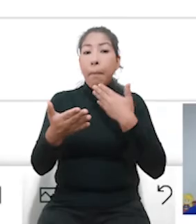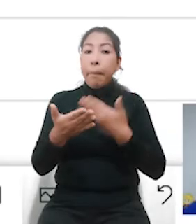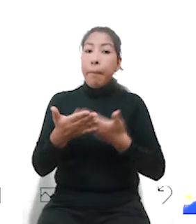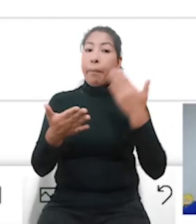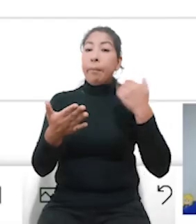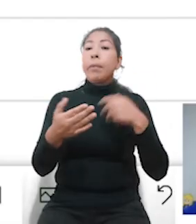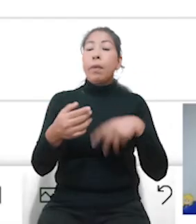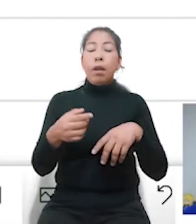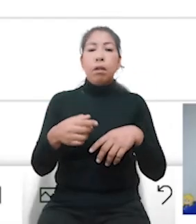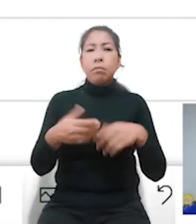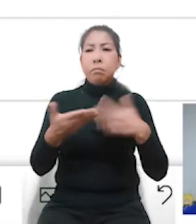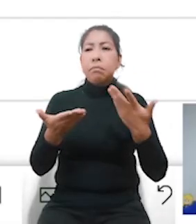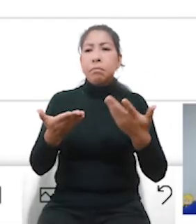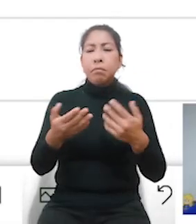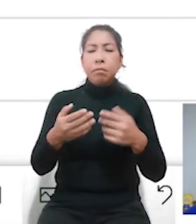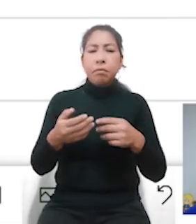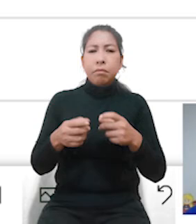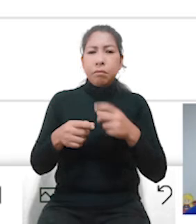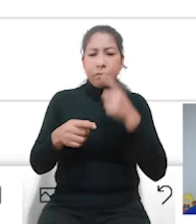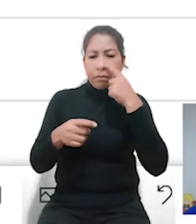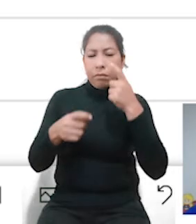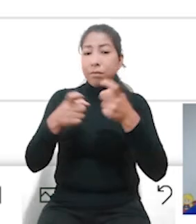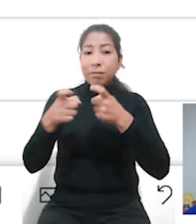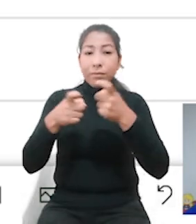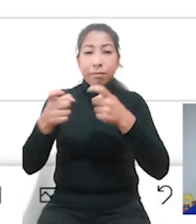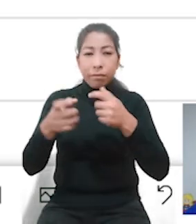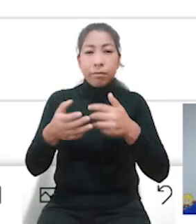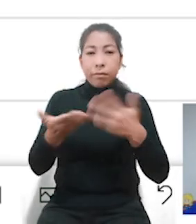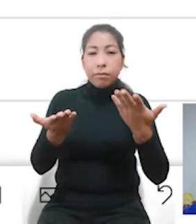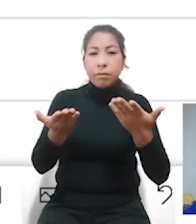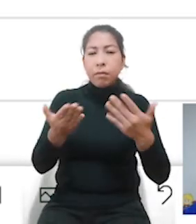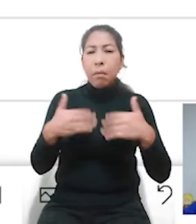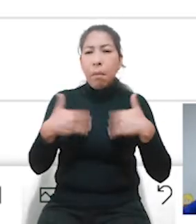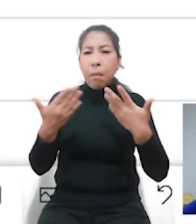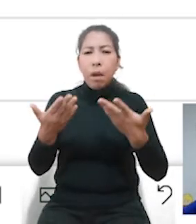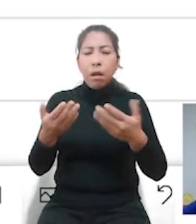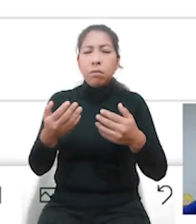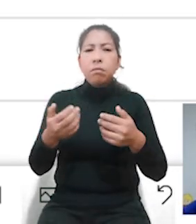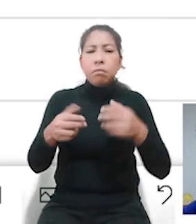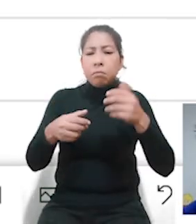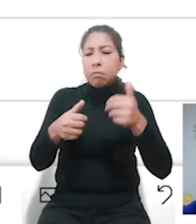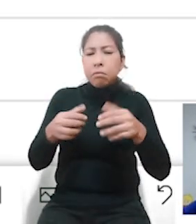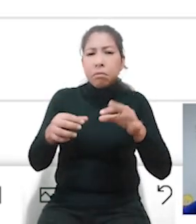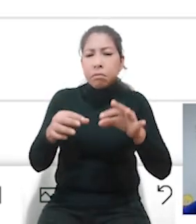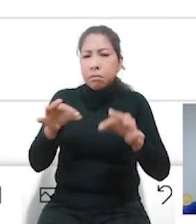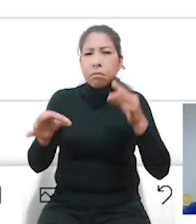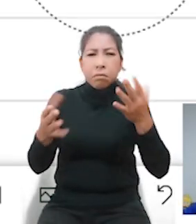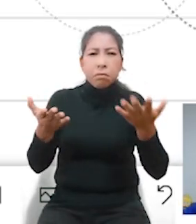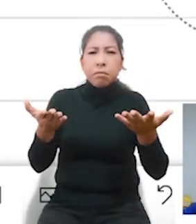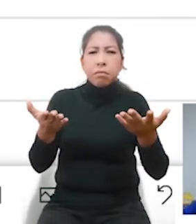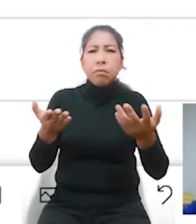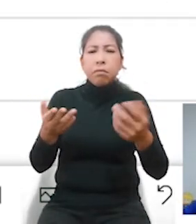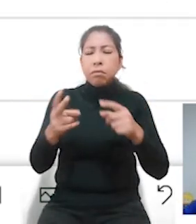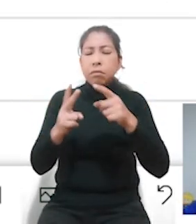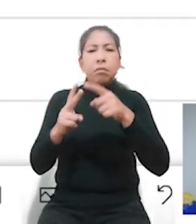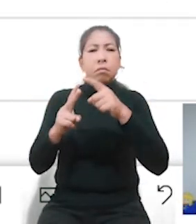cumple con la igualdad. De esta manera debemos verificar para poder determinar si existe un solo valor que